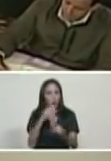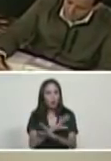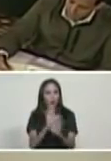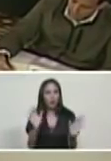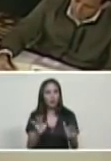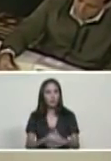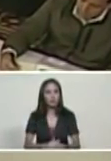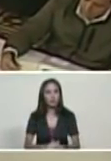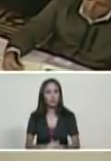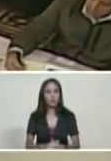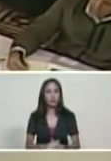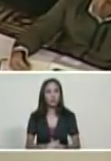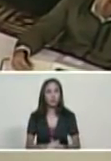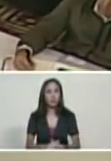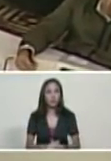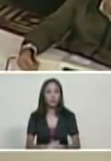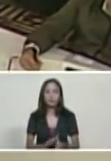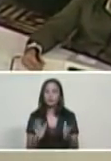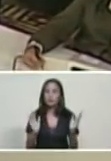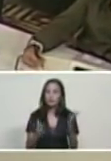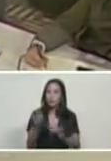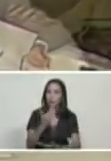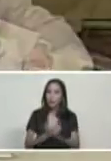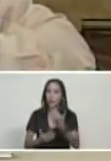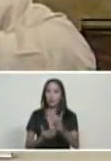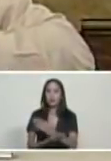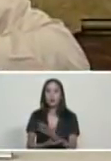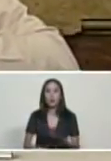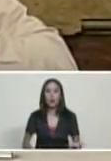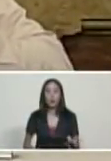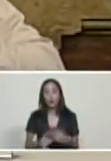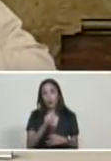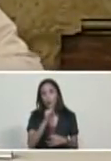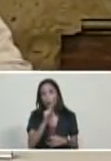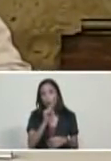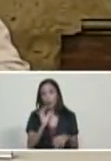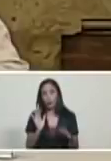en Petro. Y entonces paso a adelantar algo de lo que estamos